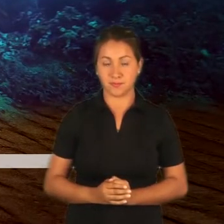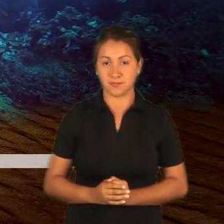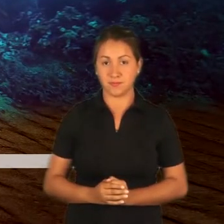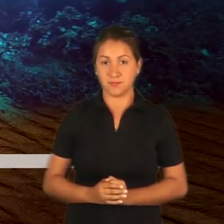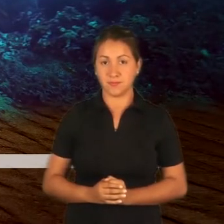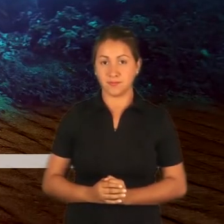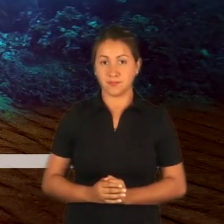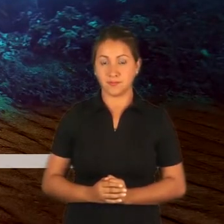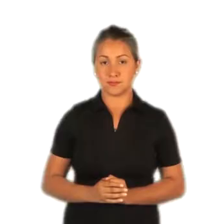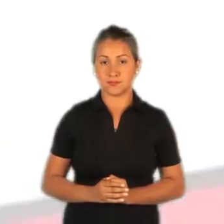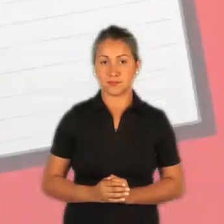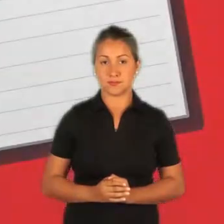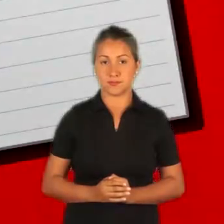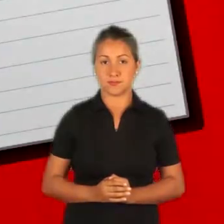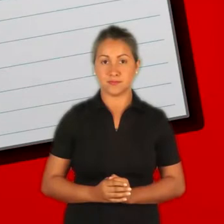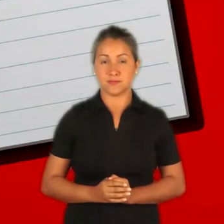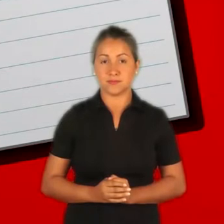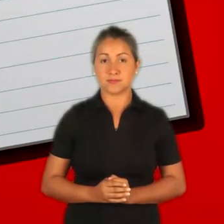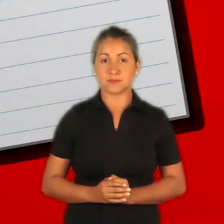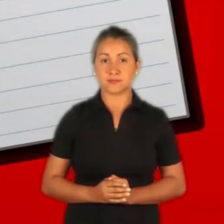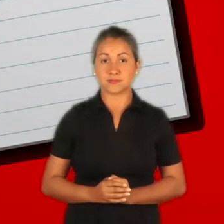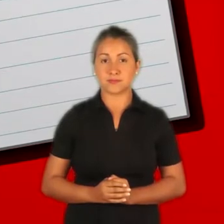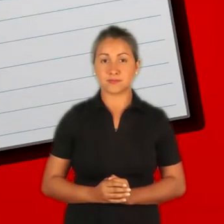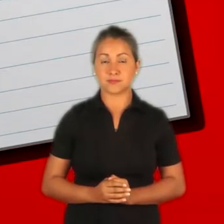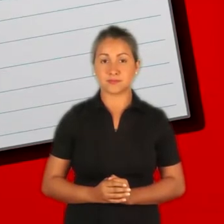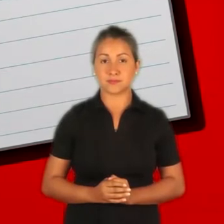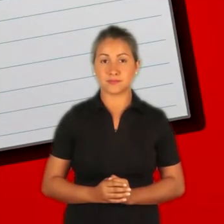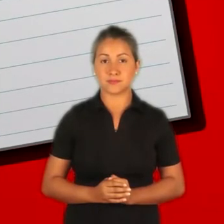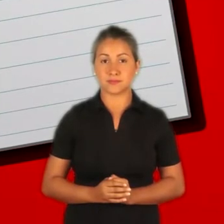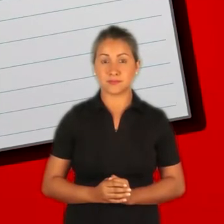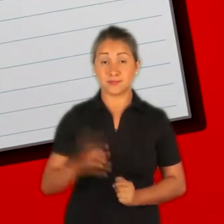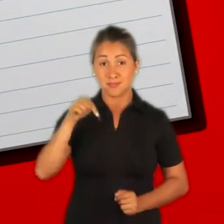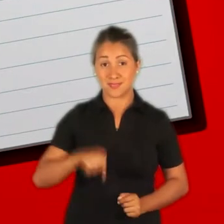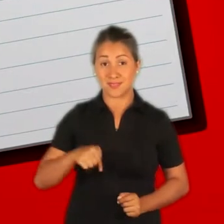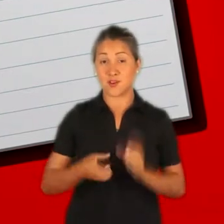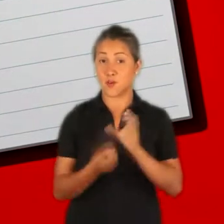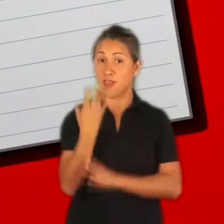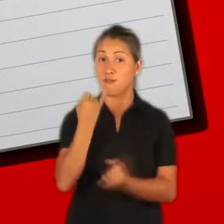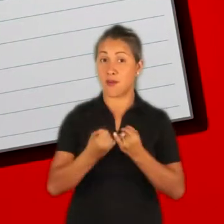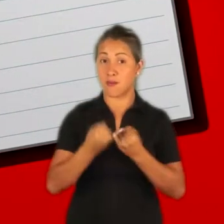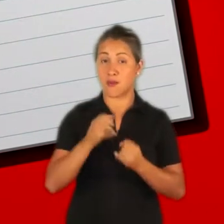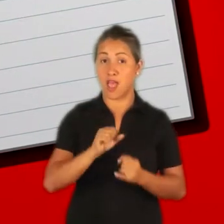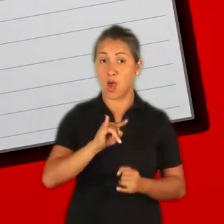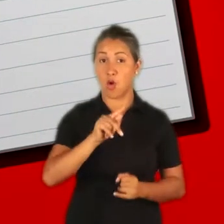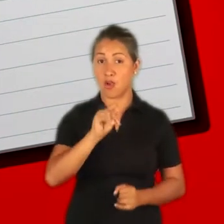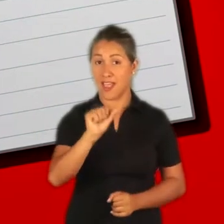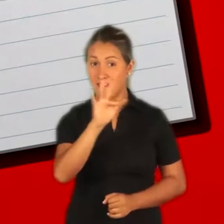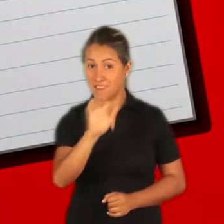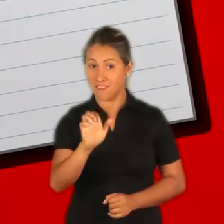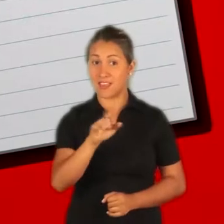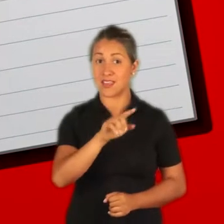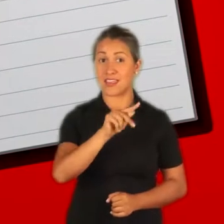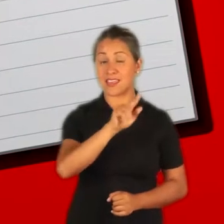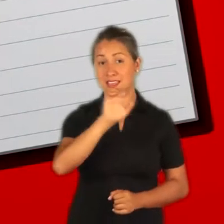Aucafe posa para la foto. Aparece la ficha de Aucafe. Este es mi nuevo amigo Aucafe. Es